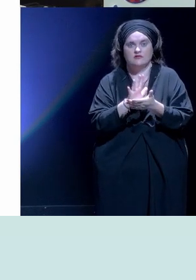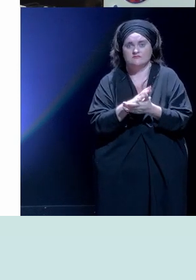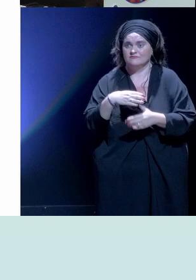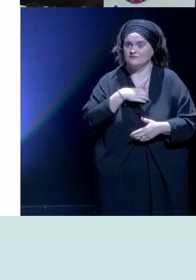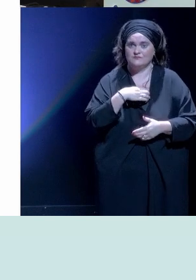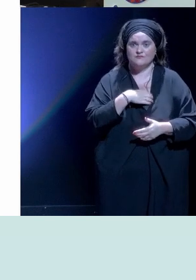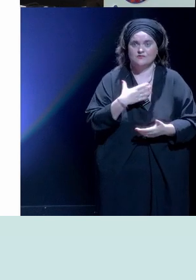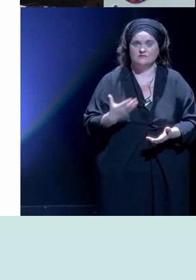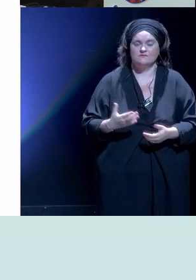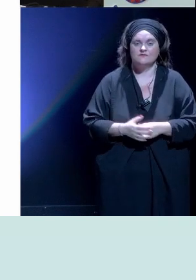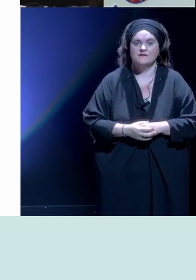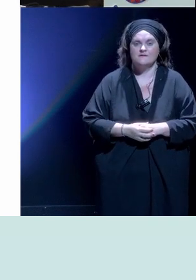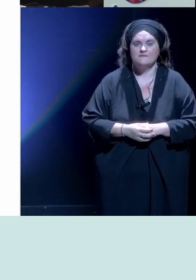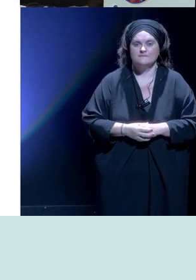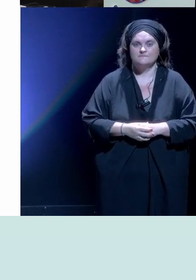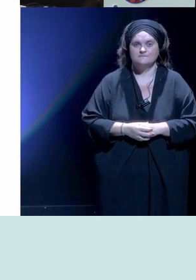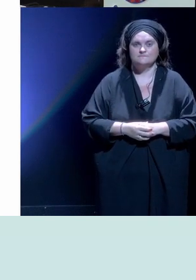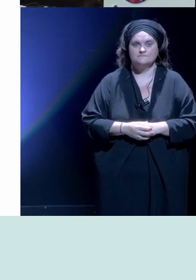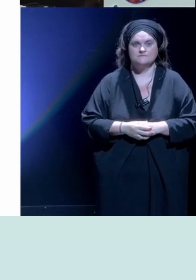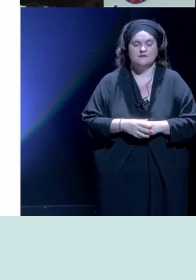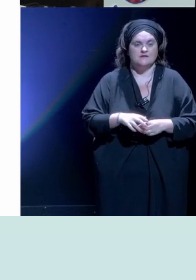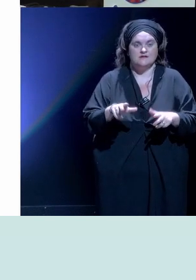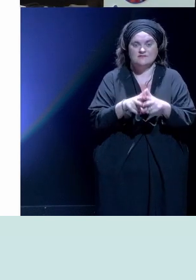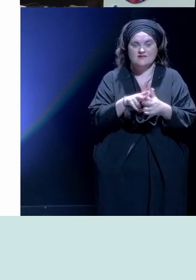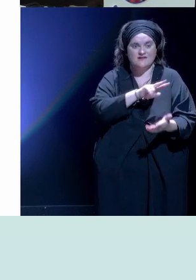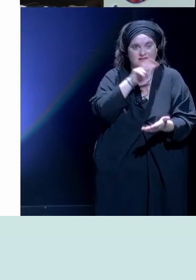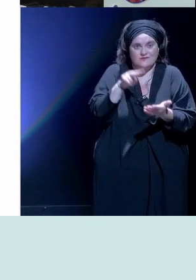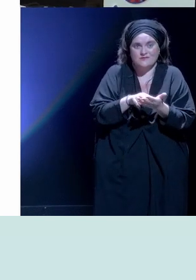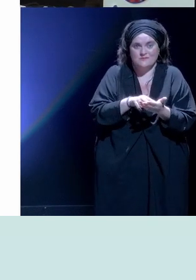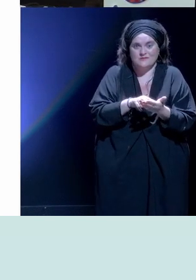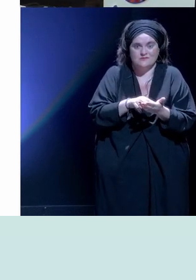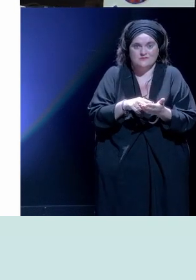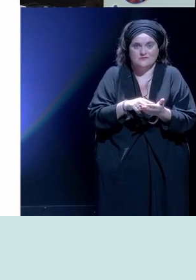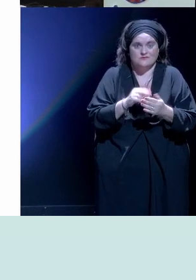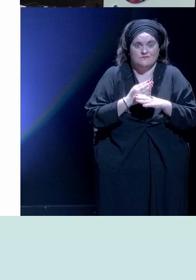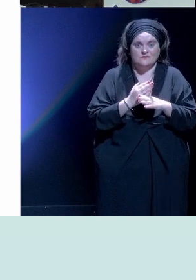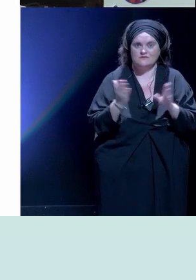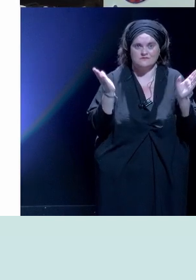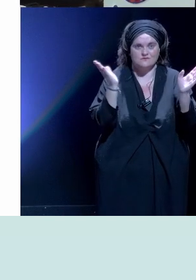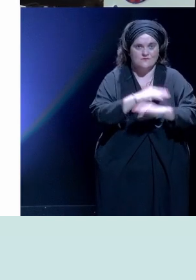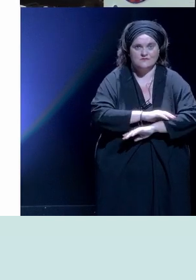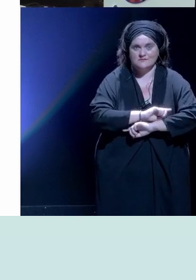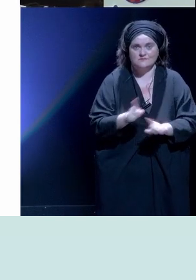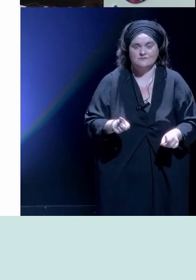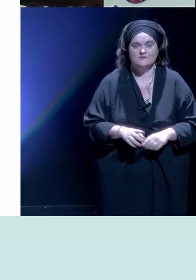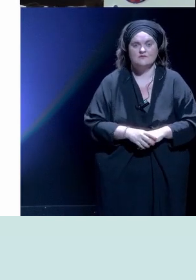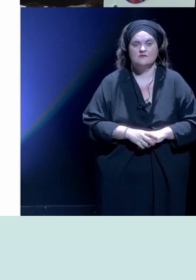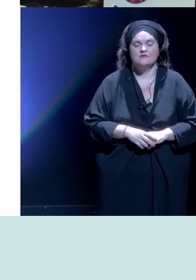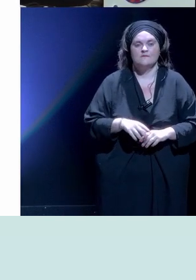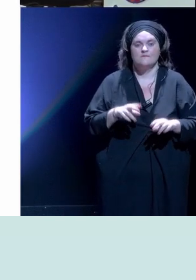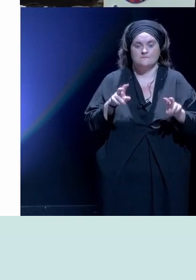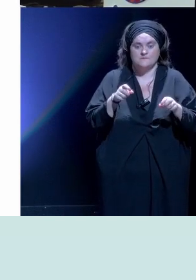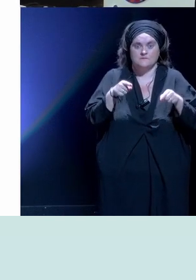están suficientemente reconocidos y valorados en la sociedad. Entonces, hoy vamos a intentar abordar esta cuestión de